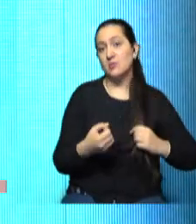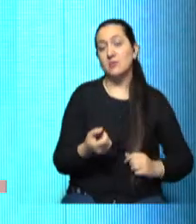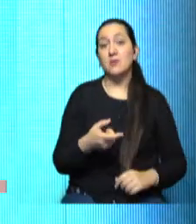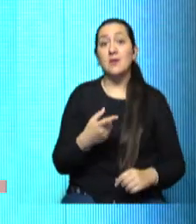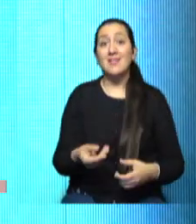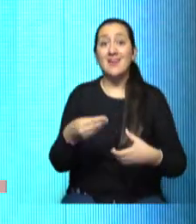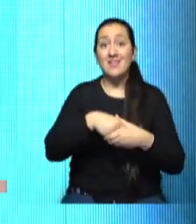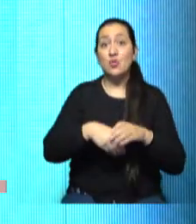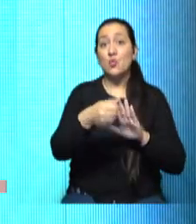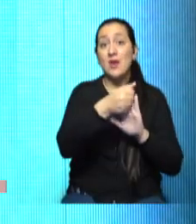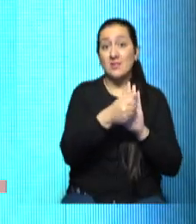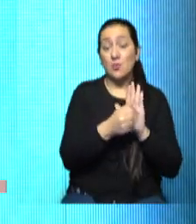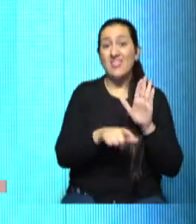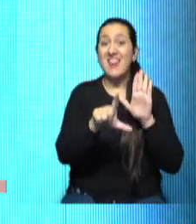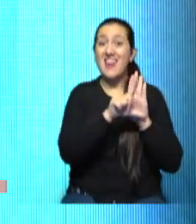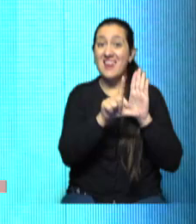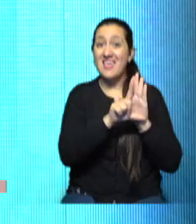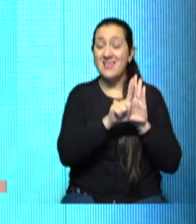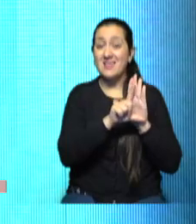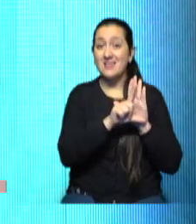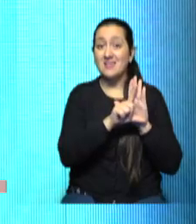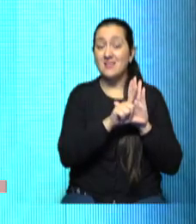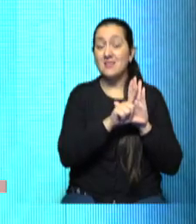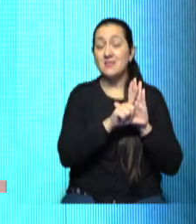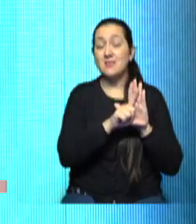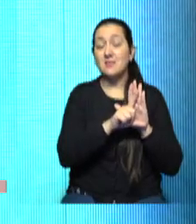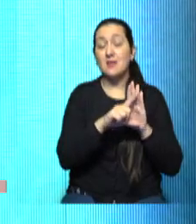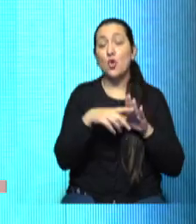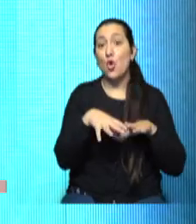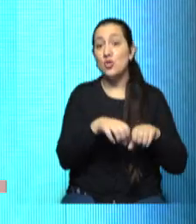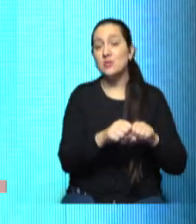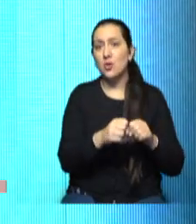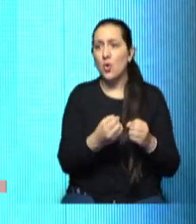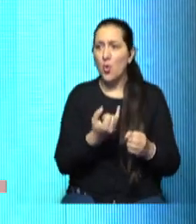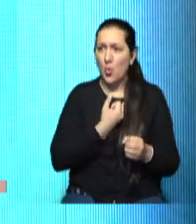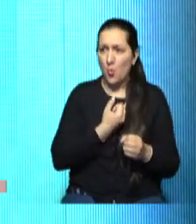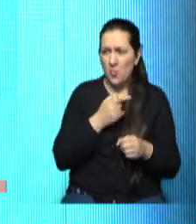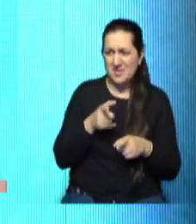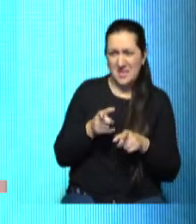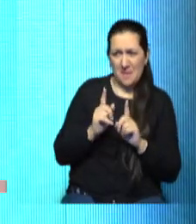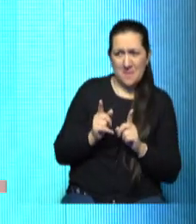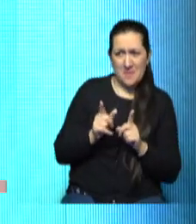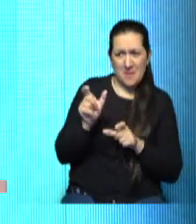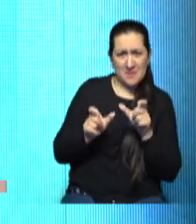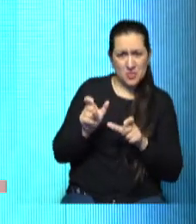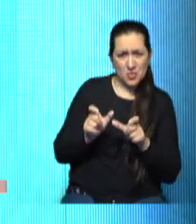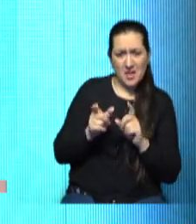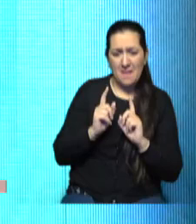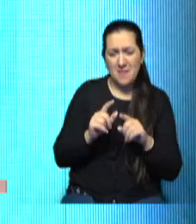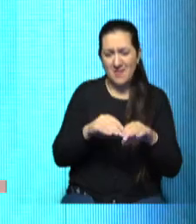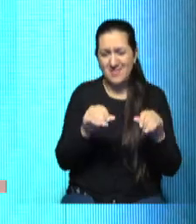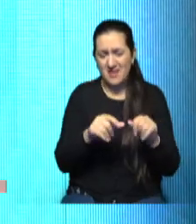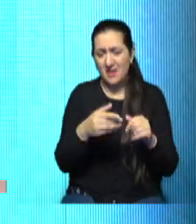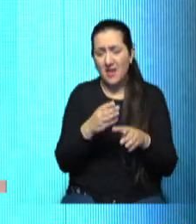artículo de la ley de colonización Cómo puede estar esa misma persona y esas mismas tierras fuera de la ley es ilógico